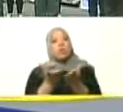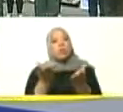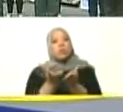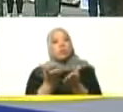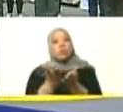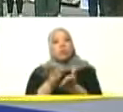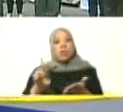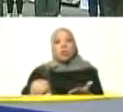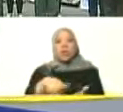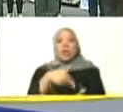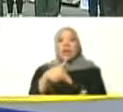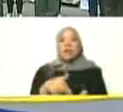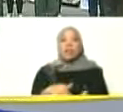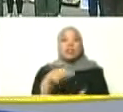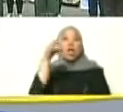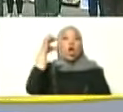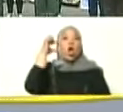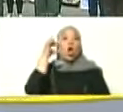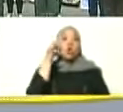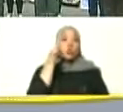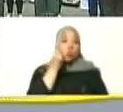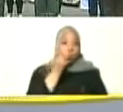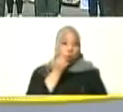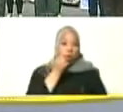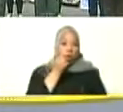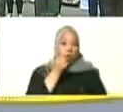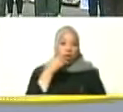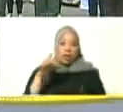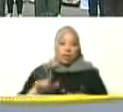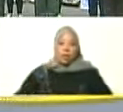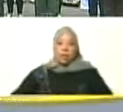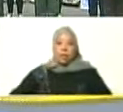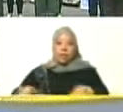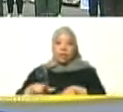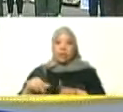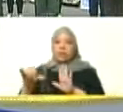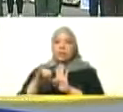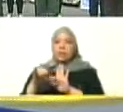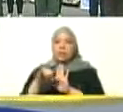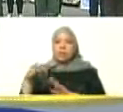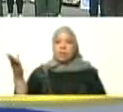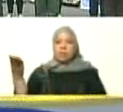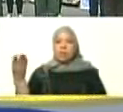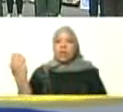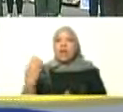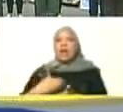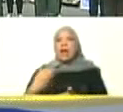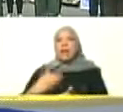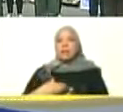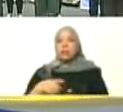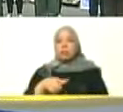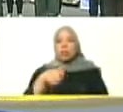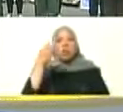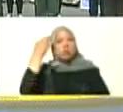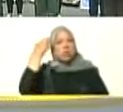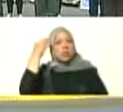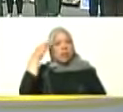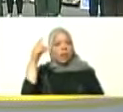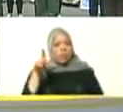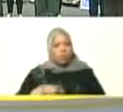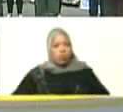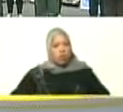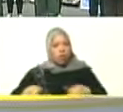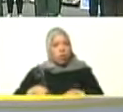Nacional Antonio José de Sucre, en el sector La Laguna, ahí la laguna de los Magallanes de Cate. ¿Ustedes saben por qué se llama La Laguna? ¿Tú